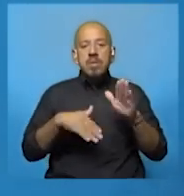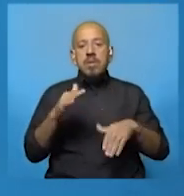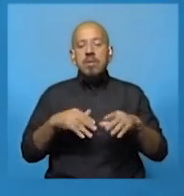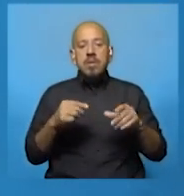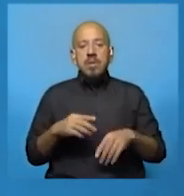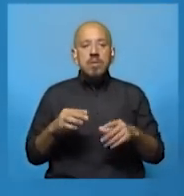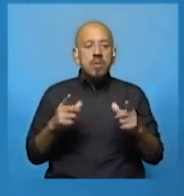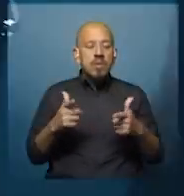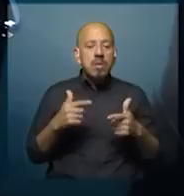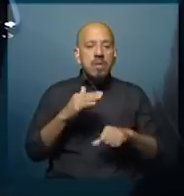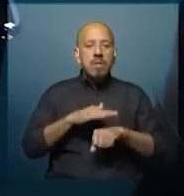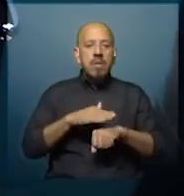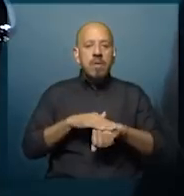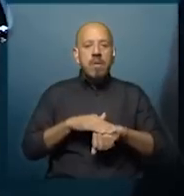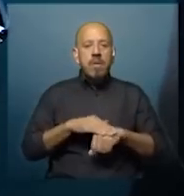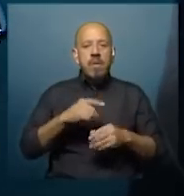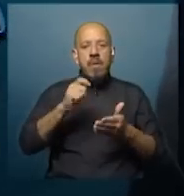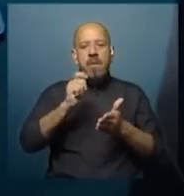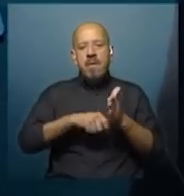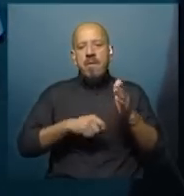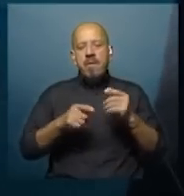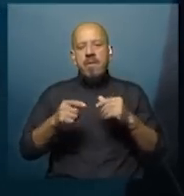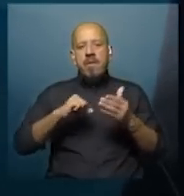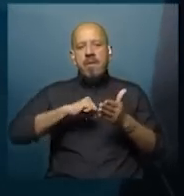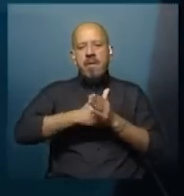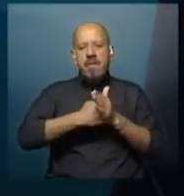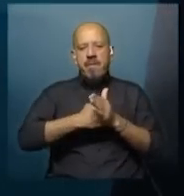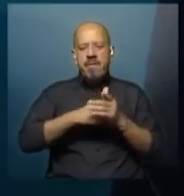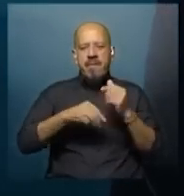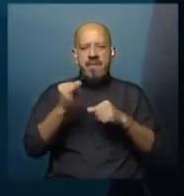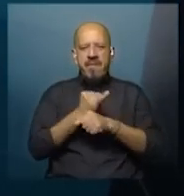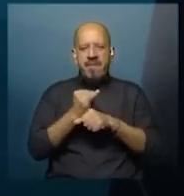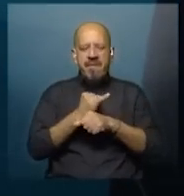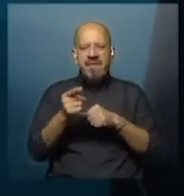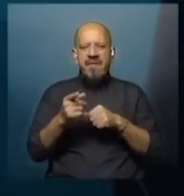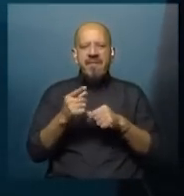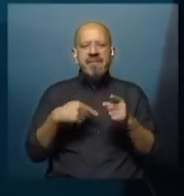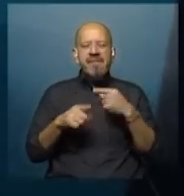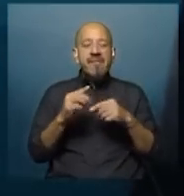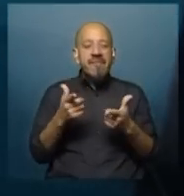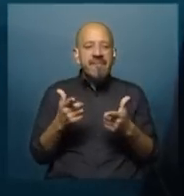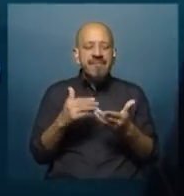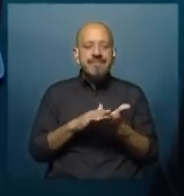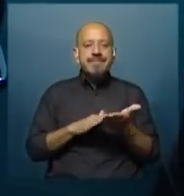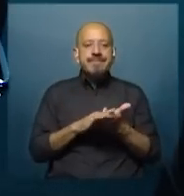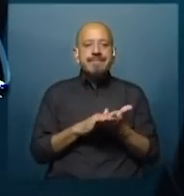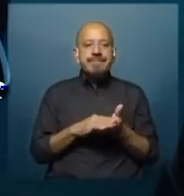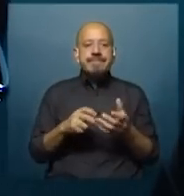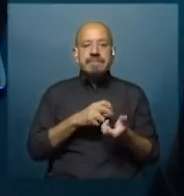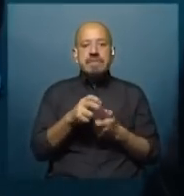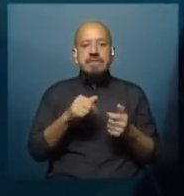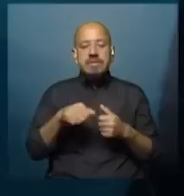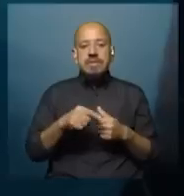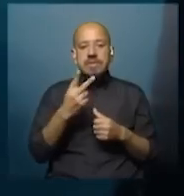ni un responsable le ponen una del banco le ponen una multa a la institución financiera y no cae ninguna en la crisis acá de